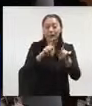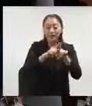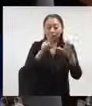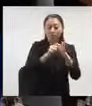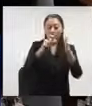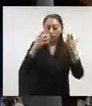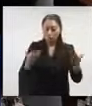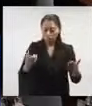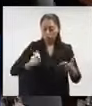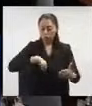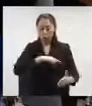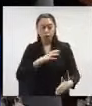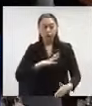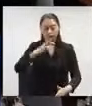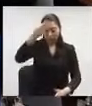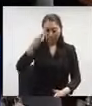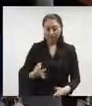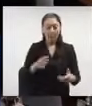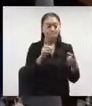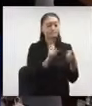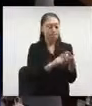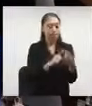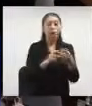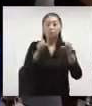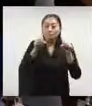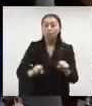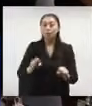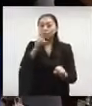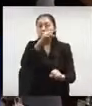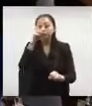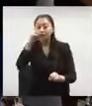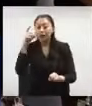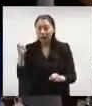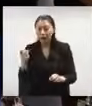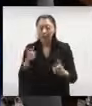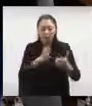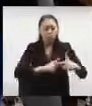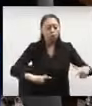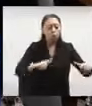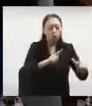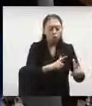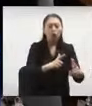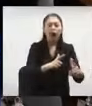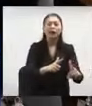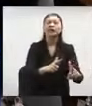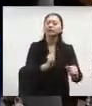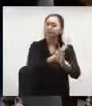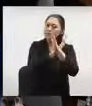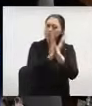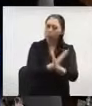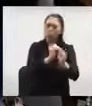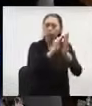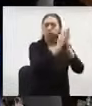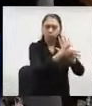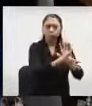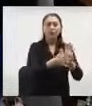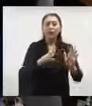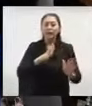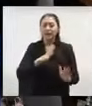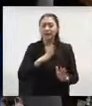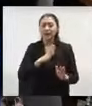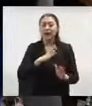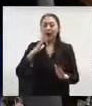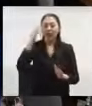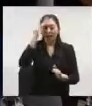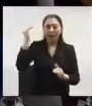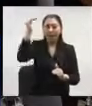garantizar, en primer lugar, que podamos trabajar en una sede segura, transparente y que tenga la capacidad también para